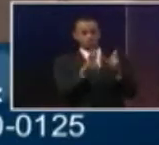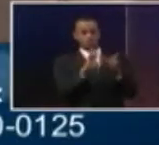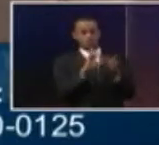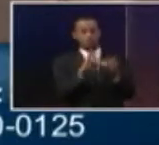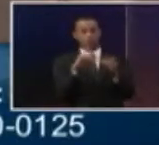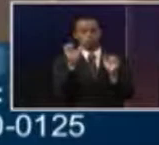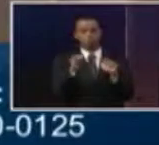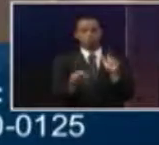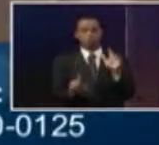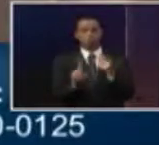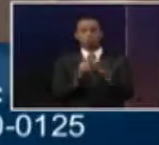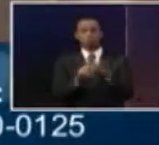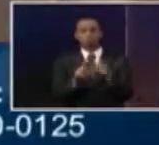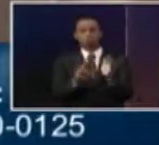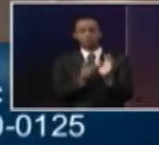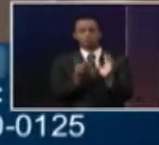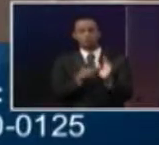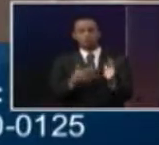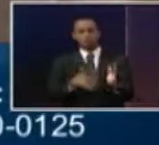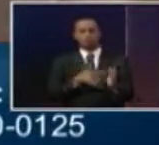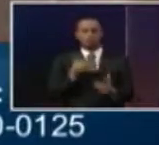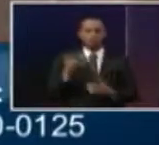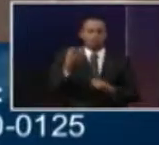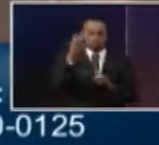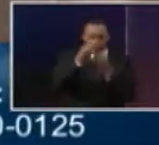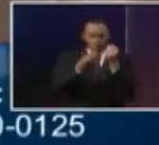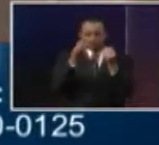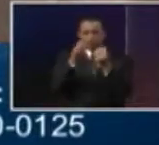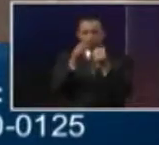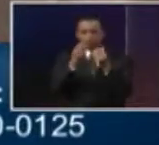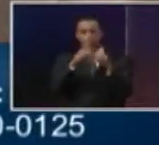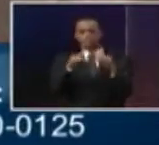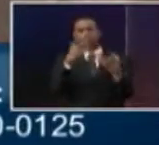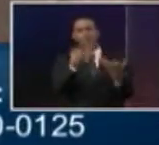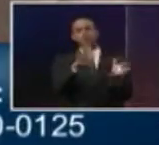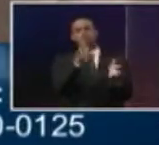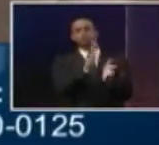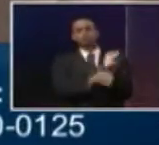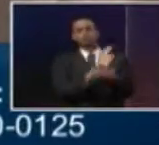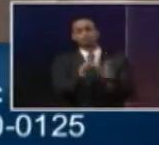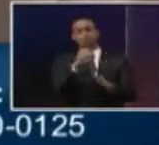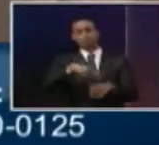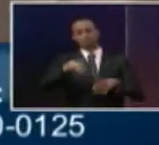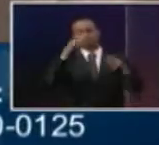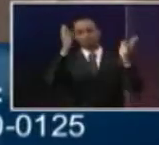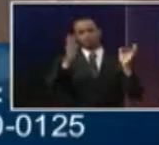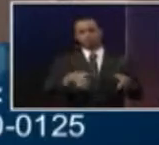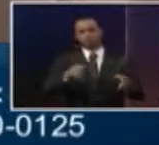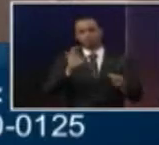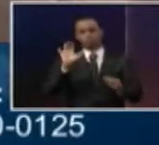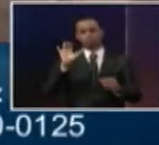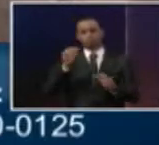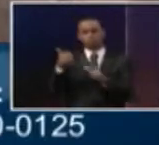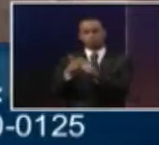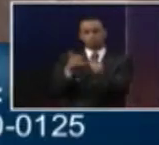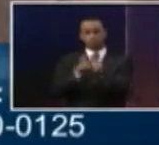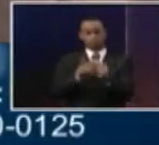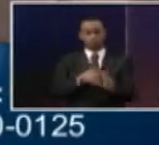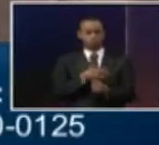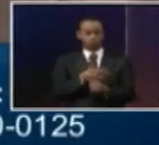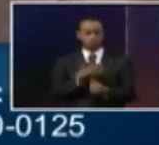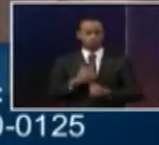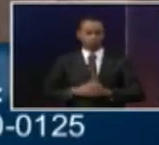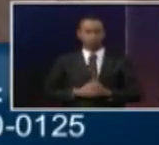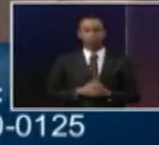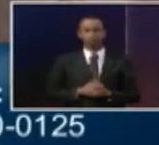sí, puede ver que de vez en cuando se recicle y eso. Pero ya eso es decisión de la pareja y de la autoestima que tenga cada quien. Entonces, en la pareja. Entonces, ¿qué